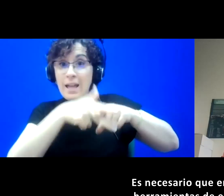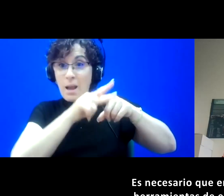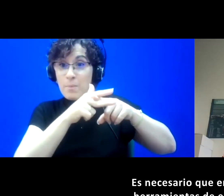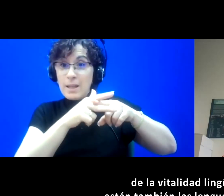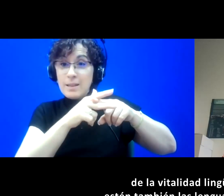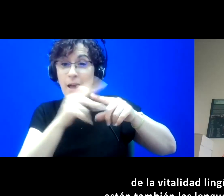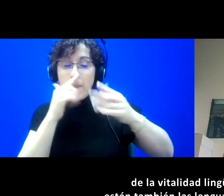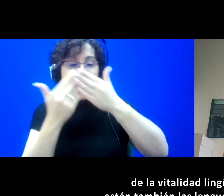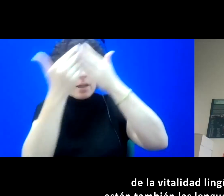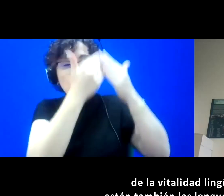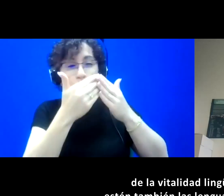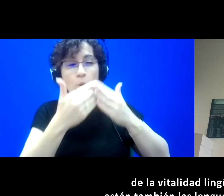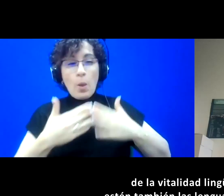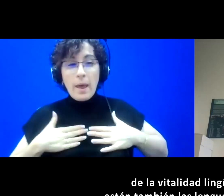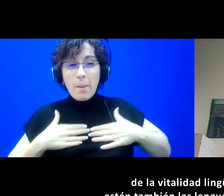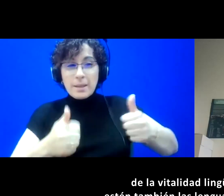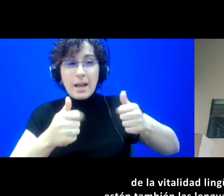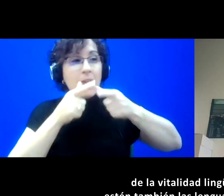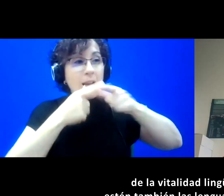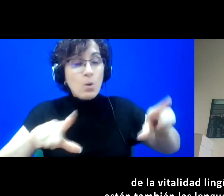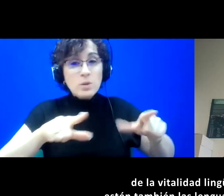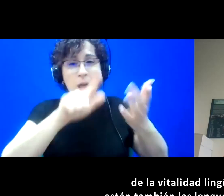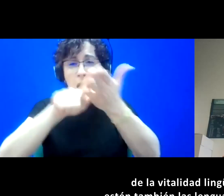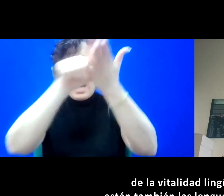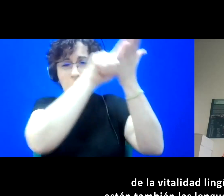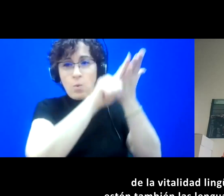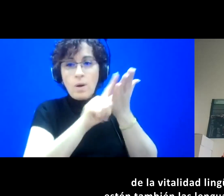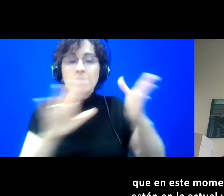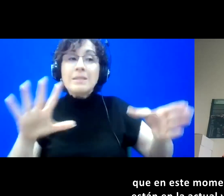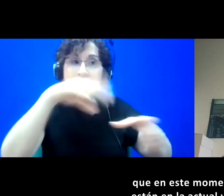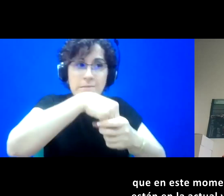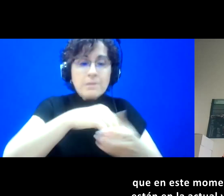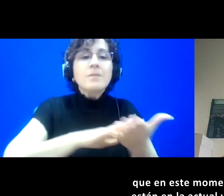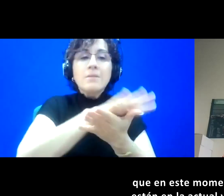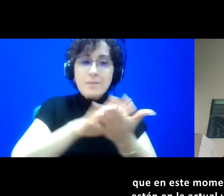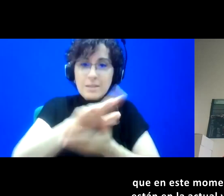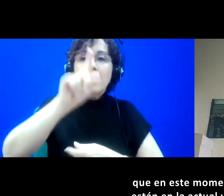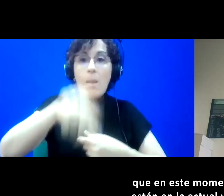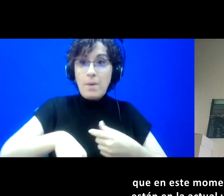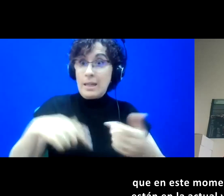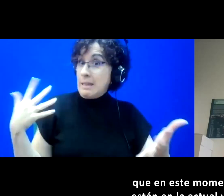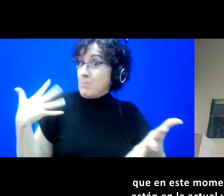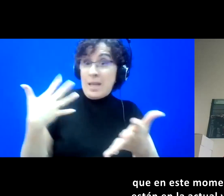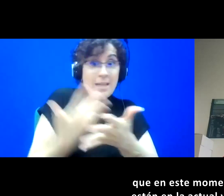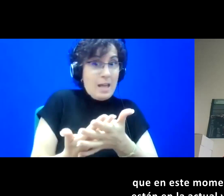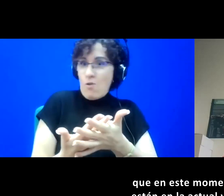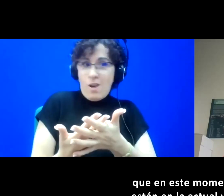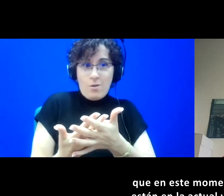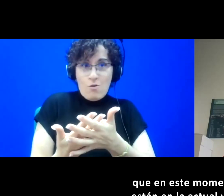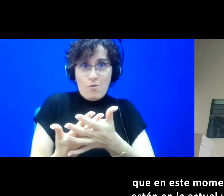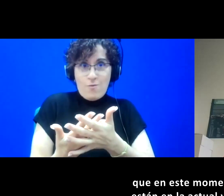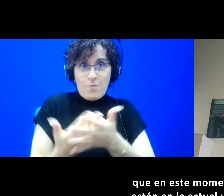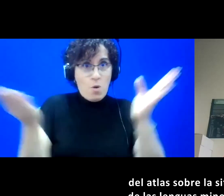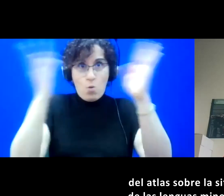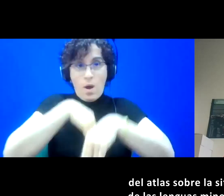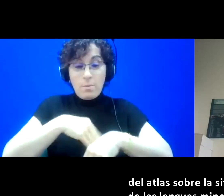vitalidad lingüística estén también las lenguas de signos, que en este momento no están. En la actual versión